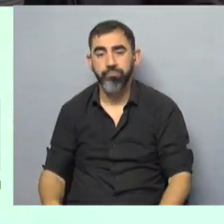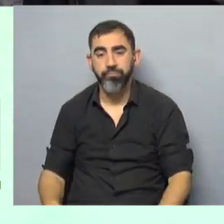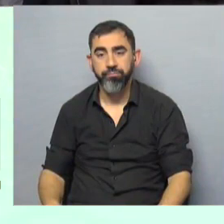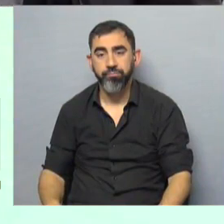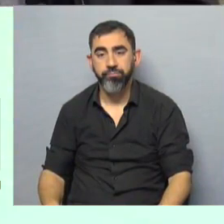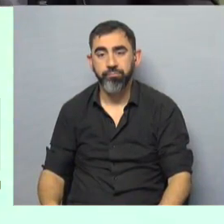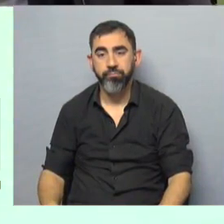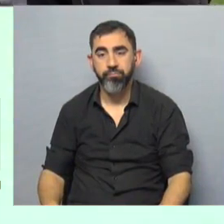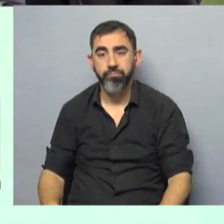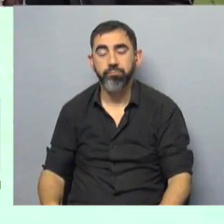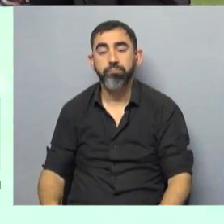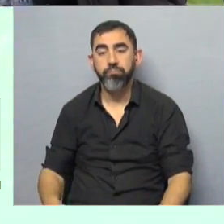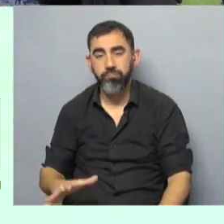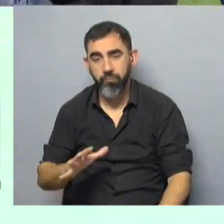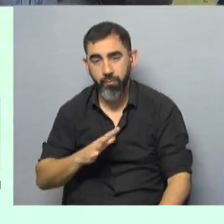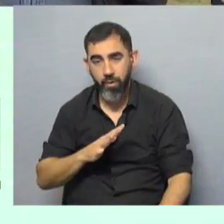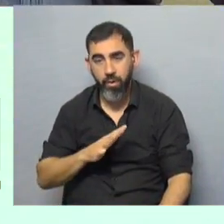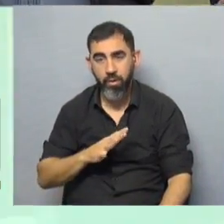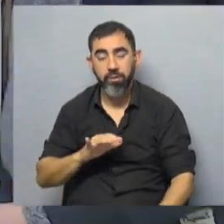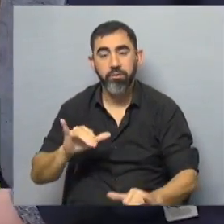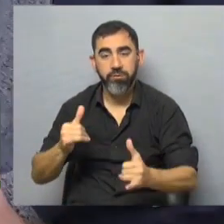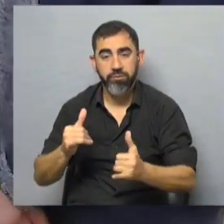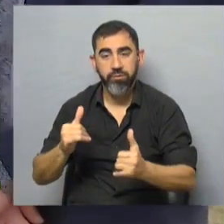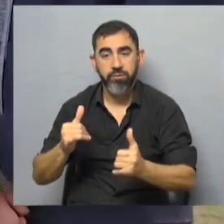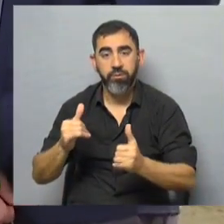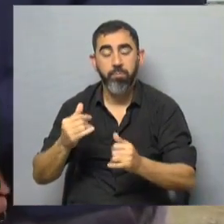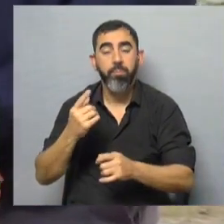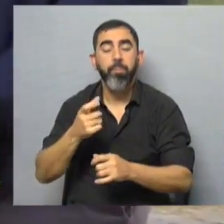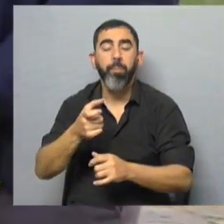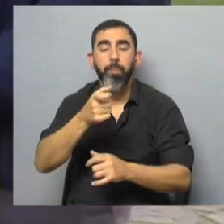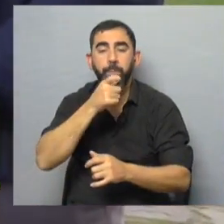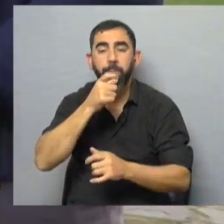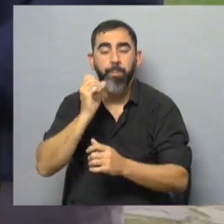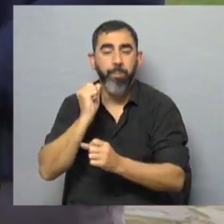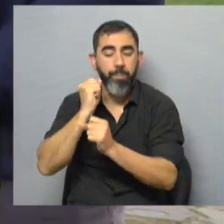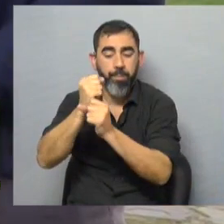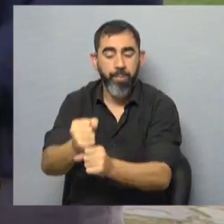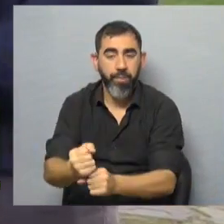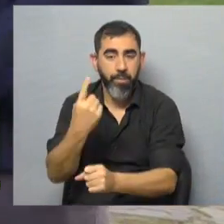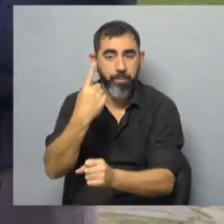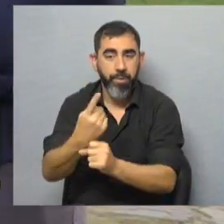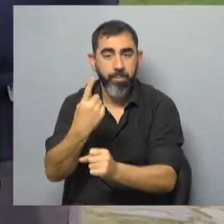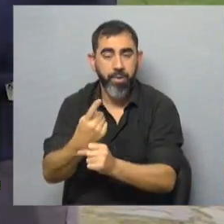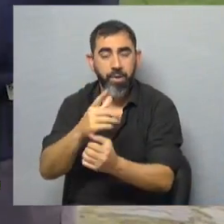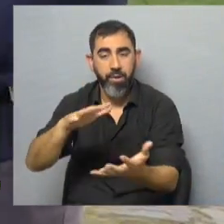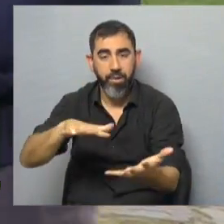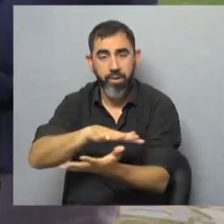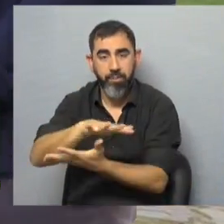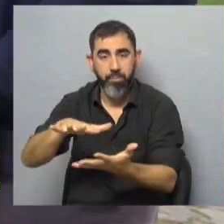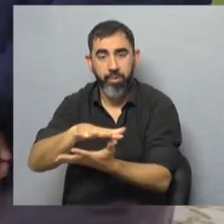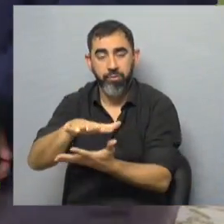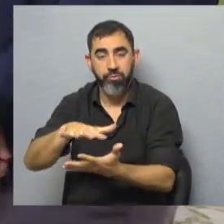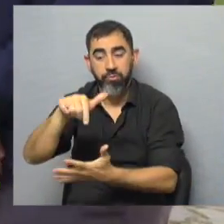está todo, ¿no? Hay una estela allá que fue cuando se puso la piedra fundamental de este espacio